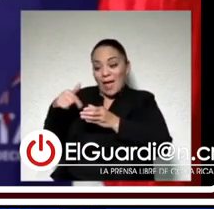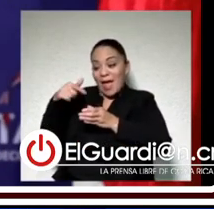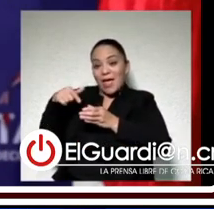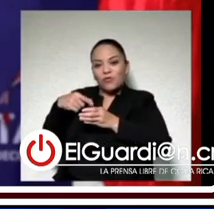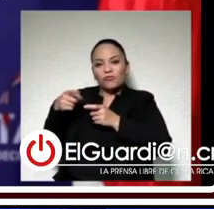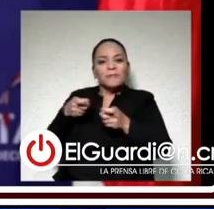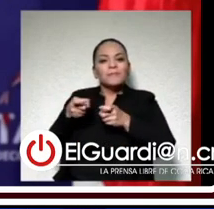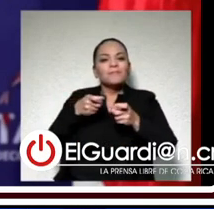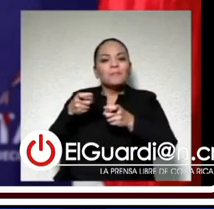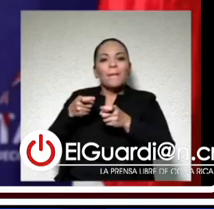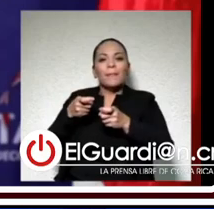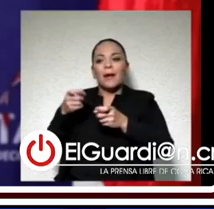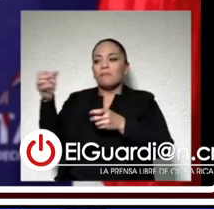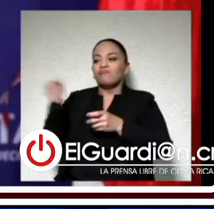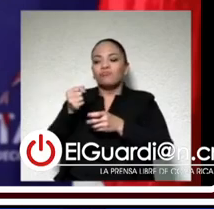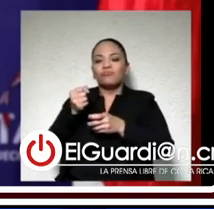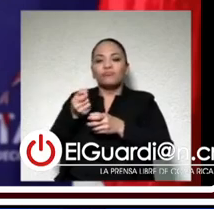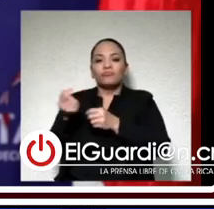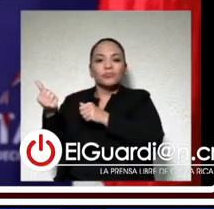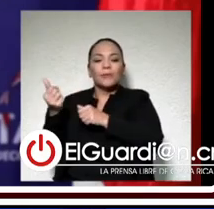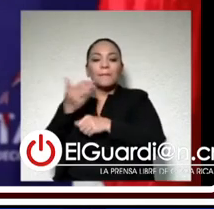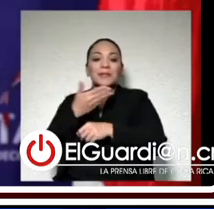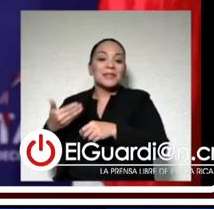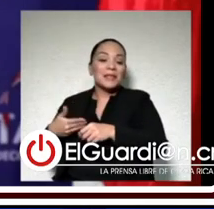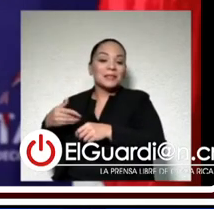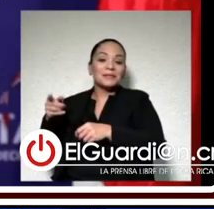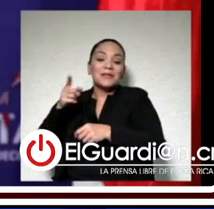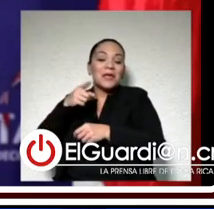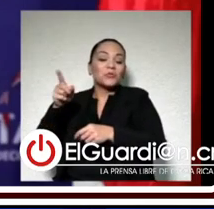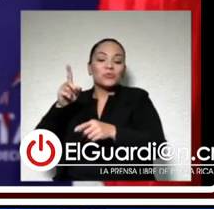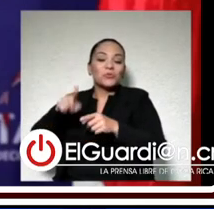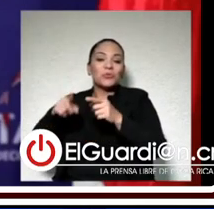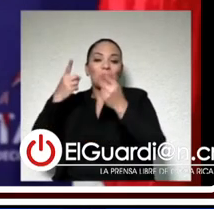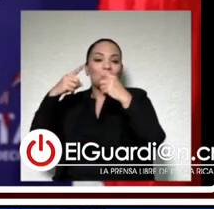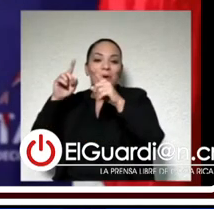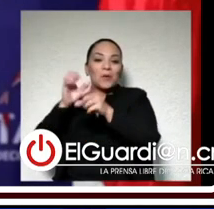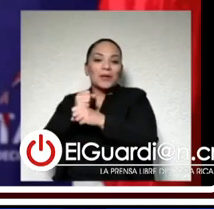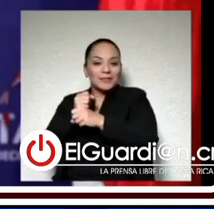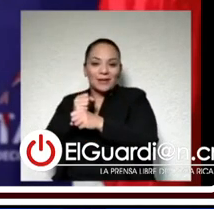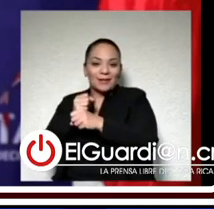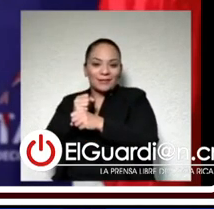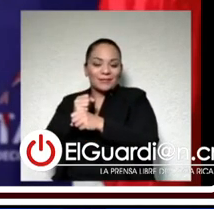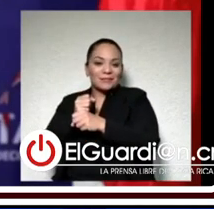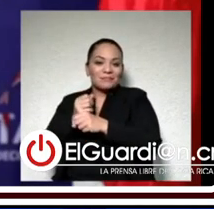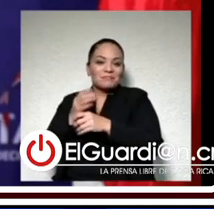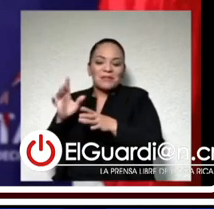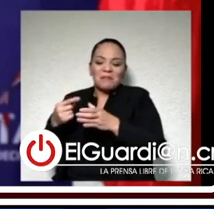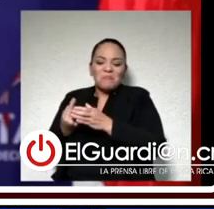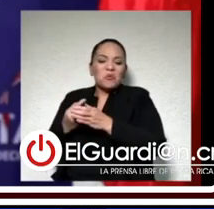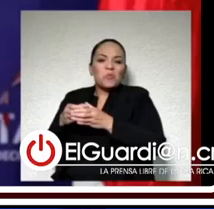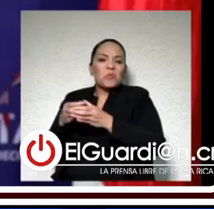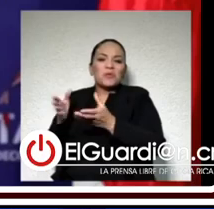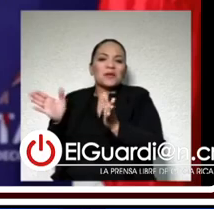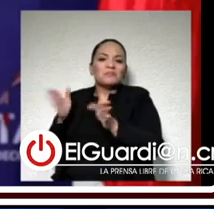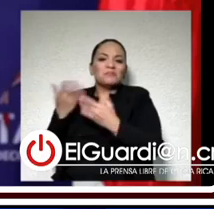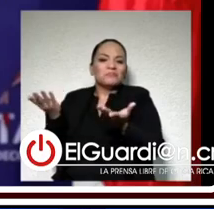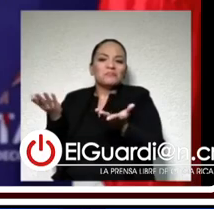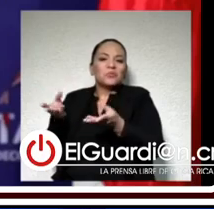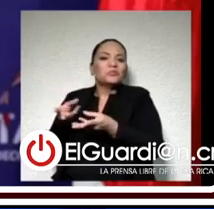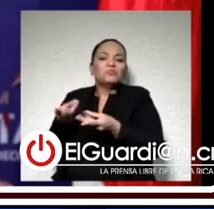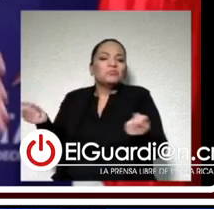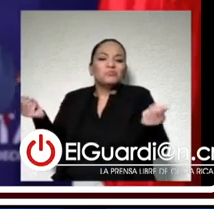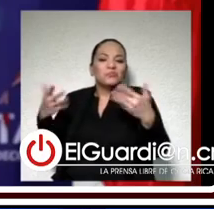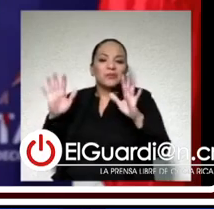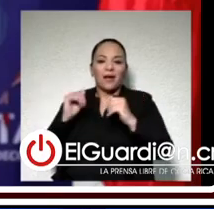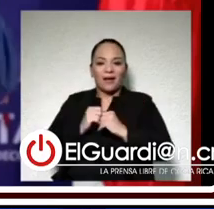presidentes, que no lo pudieron hacer en este caso, por años de años, ya esos monopolios no existen. Hay miles